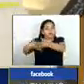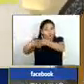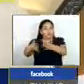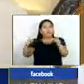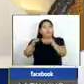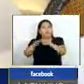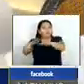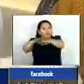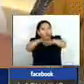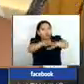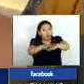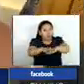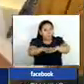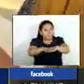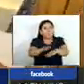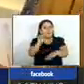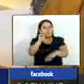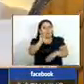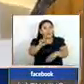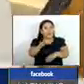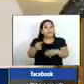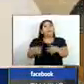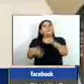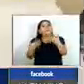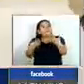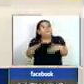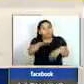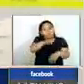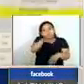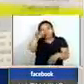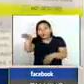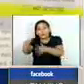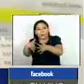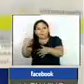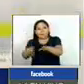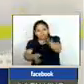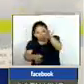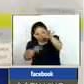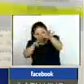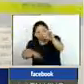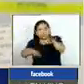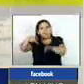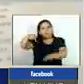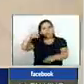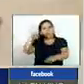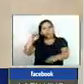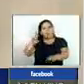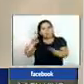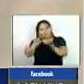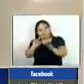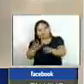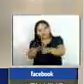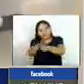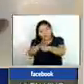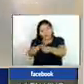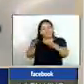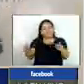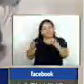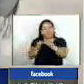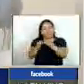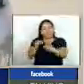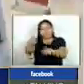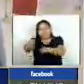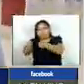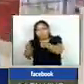anunció que las personas que viajen a ese país no solo deberán presentar su prueba PCR negativa, sino también se deberán someter a una